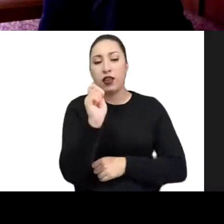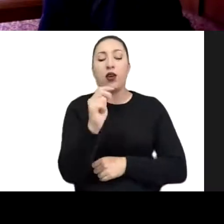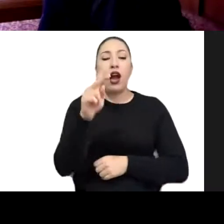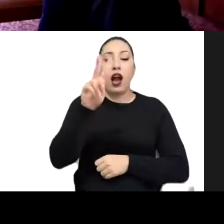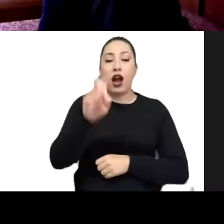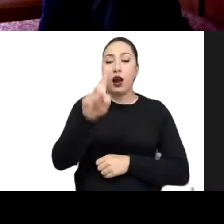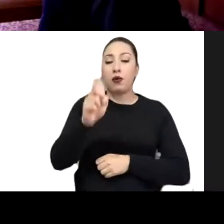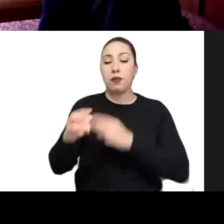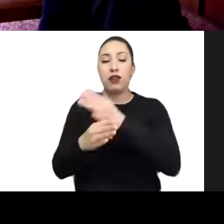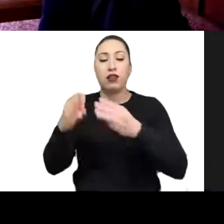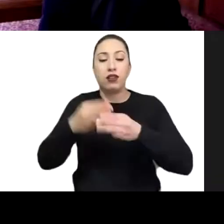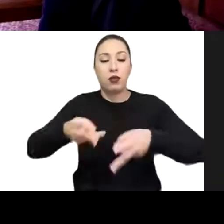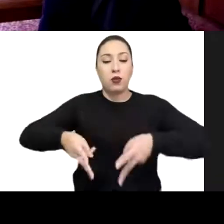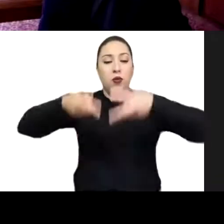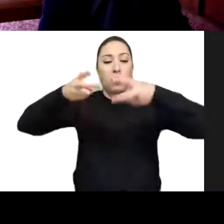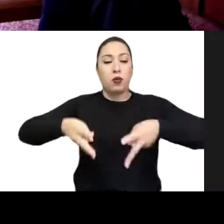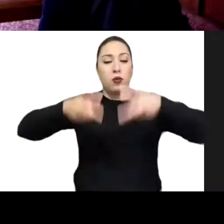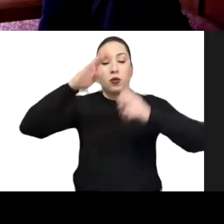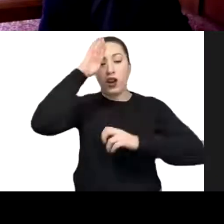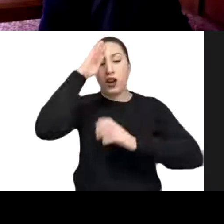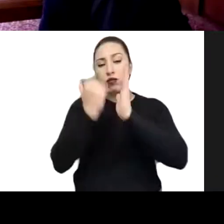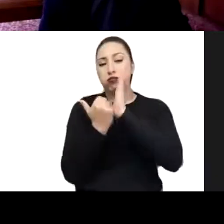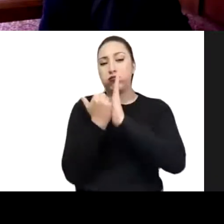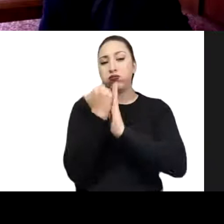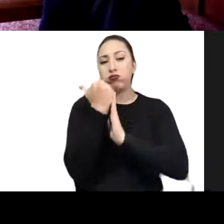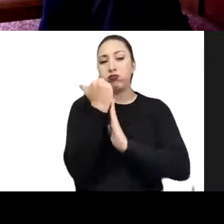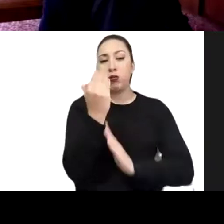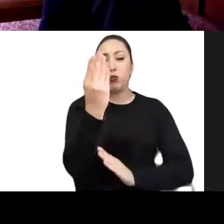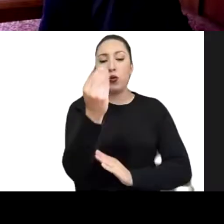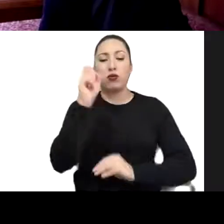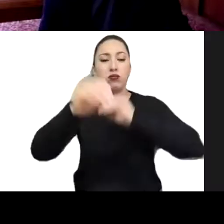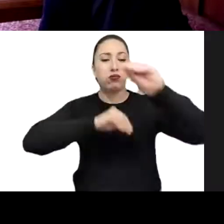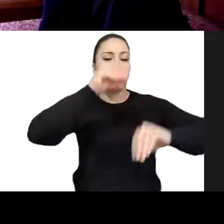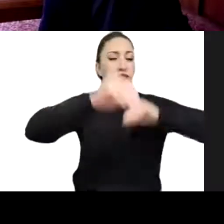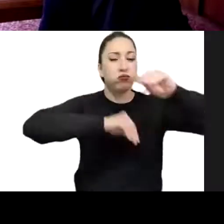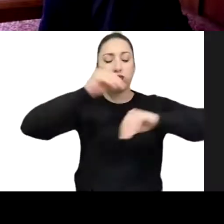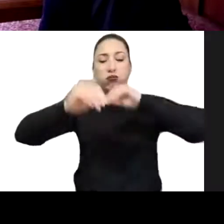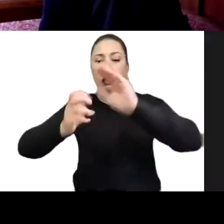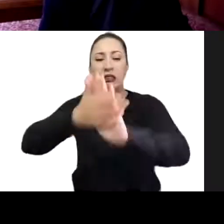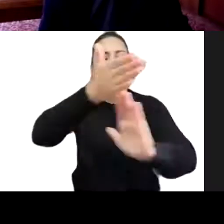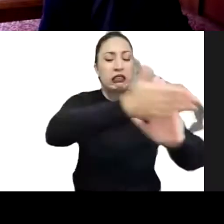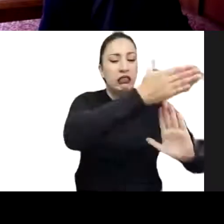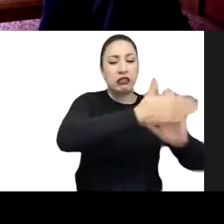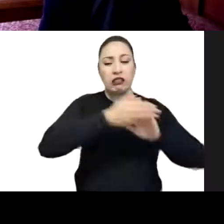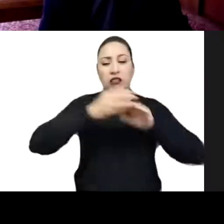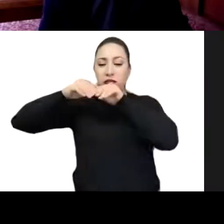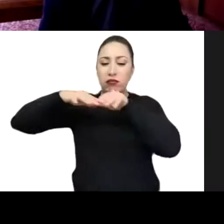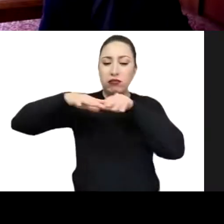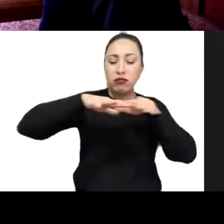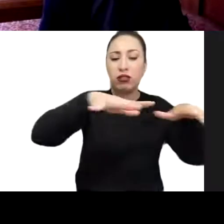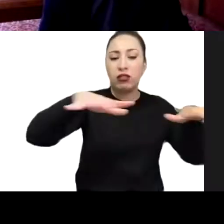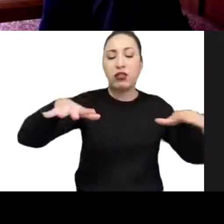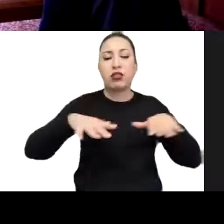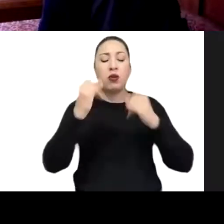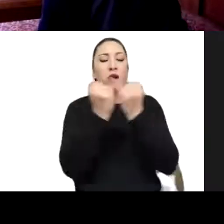están muy presionados por el consumo excesivo, los procesos de urbanización, la sobreexplotación, la contaminación y los efectos del